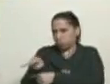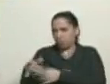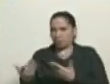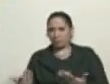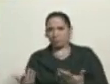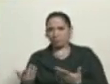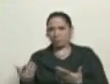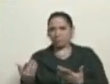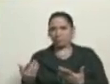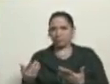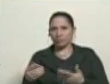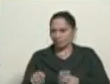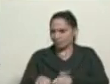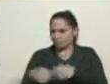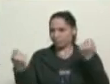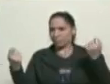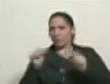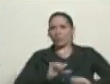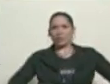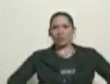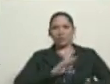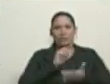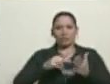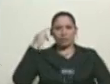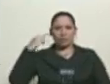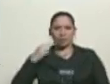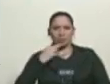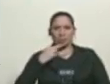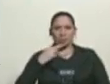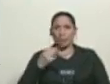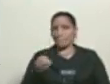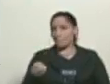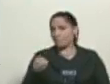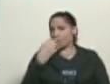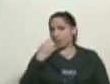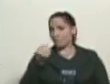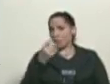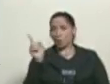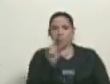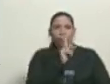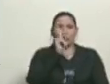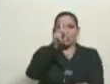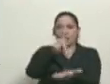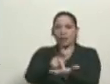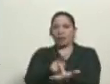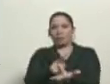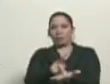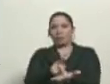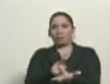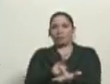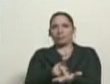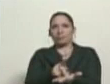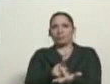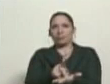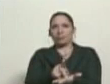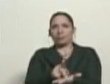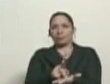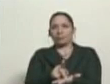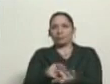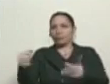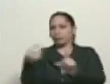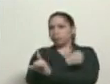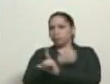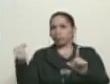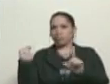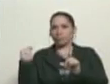de dividir la Fuerza Armada. A Miraflores no se llega por la